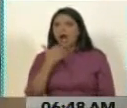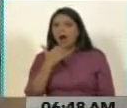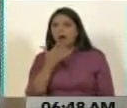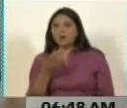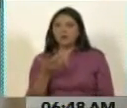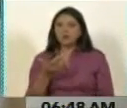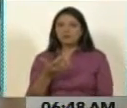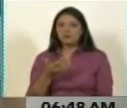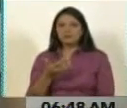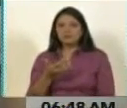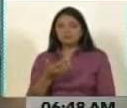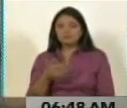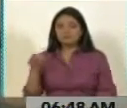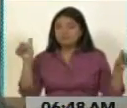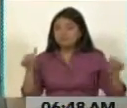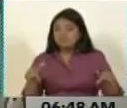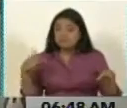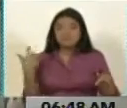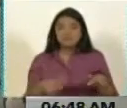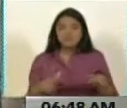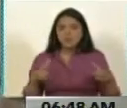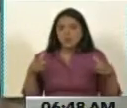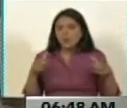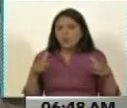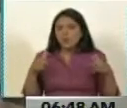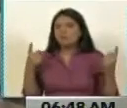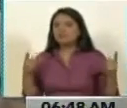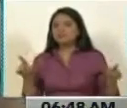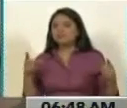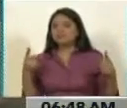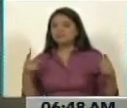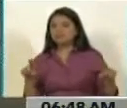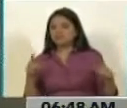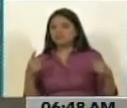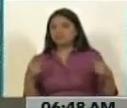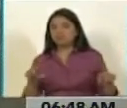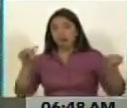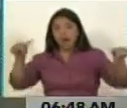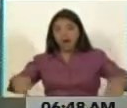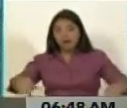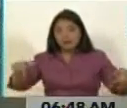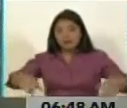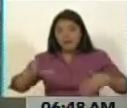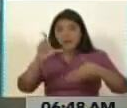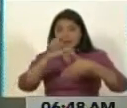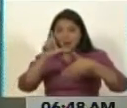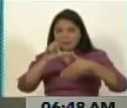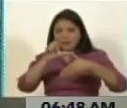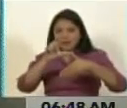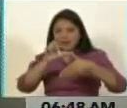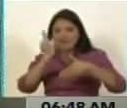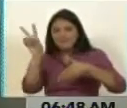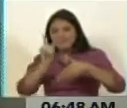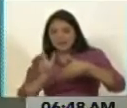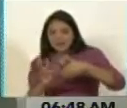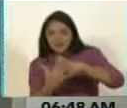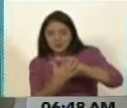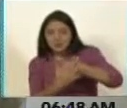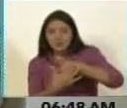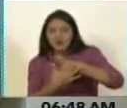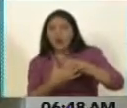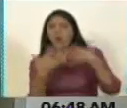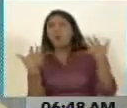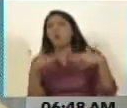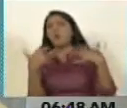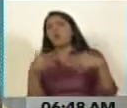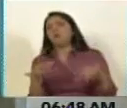de las canteras, de las minas sonoras de Latinoamérica más prolijas. Y que pudiera ser la música venezolana en